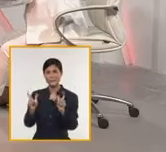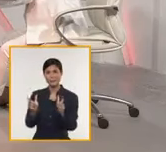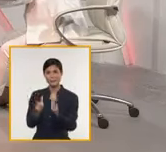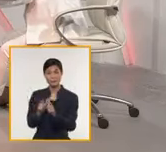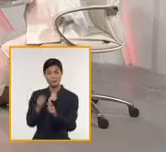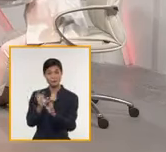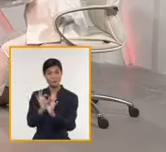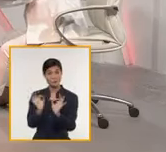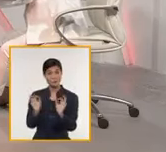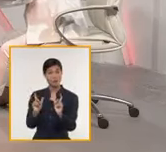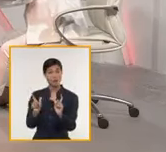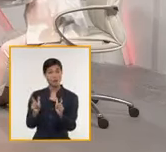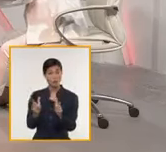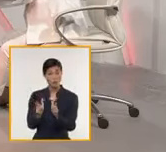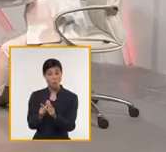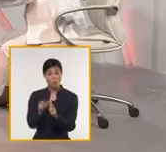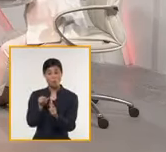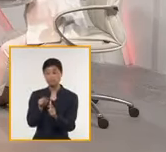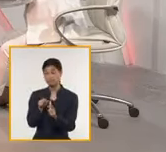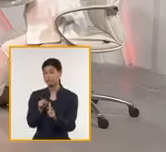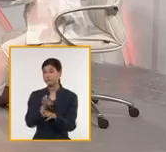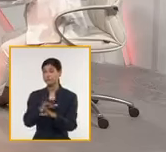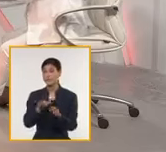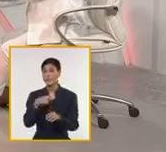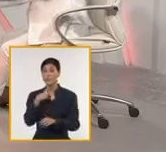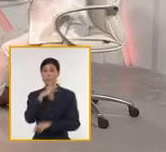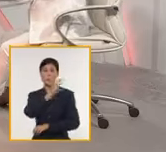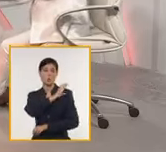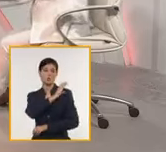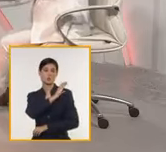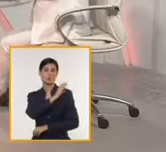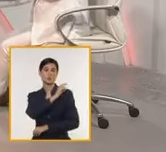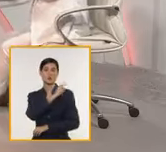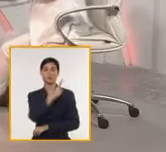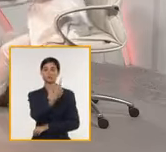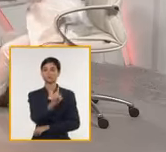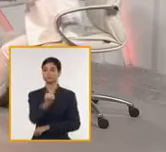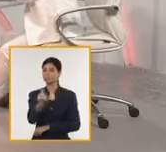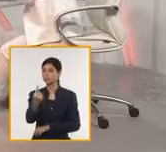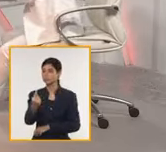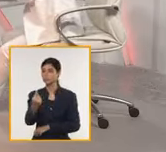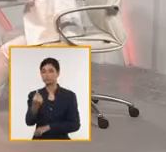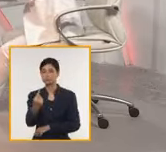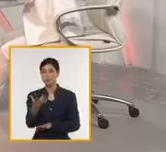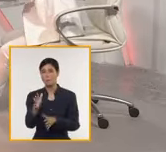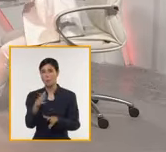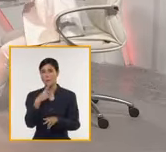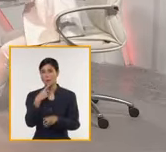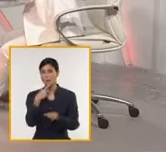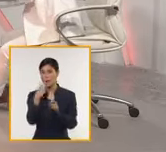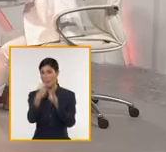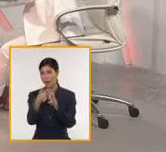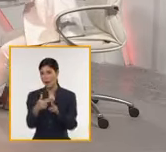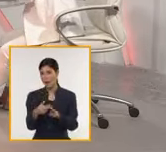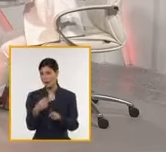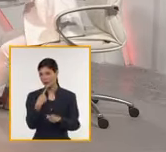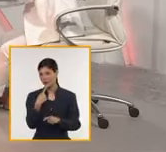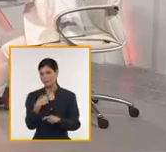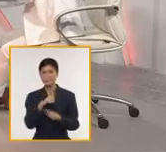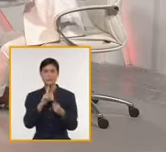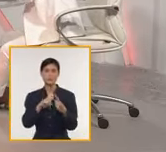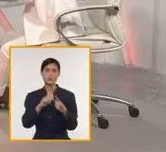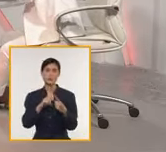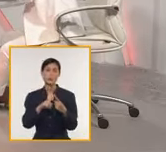en la cual tanto la Cancillería, por citar las más reseñadas por la prensa,